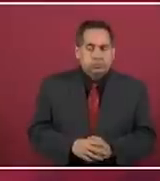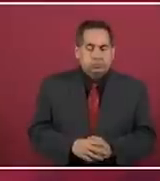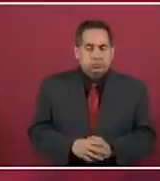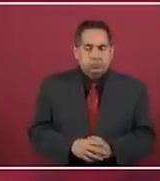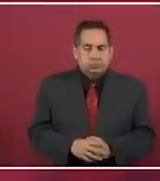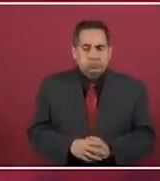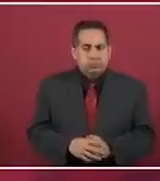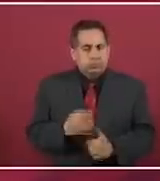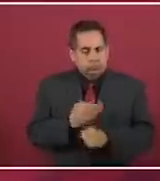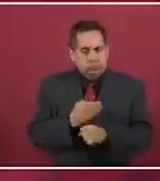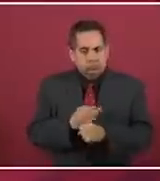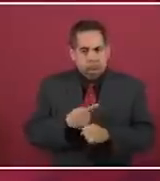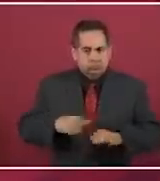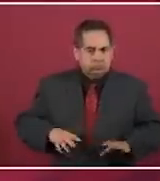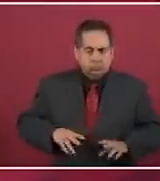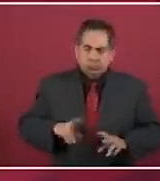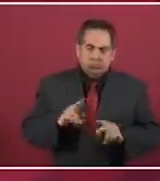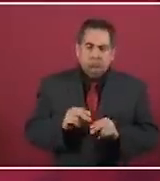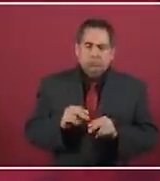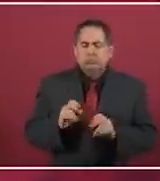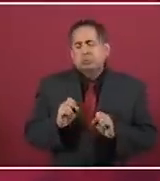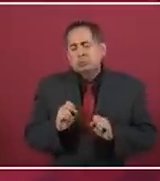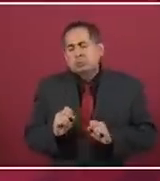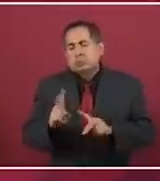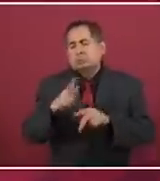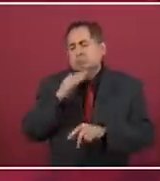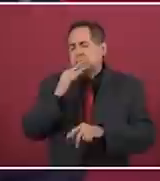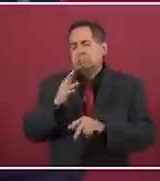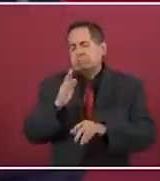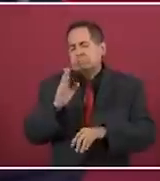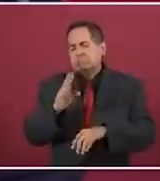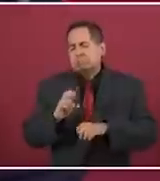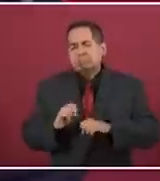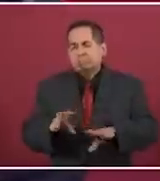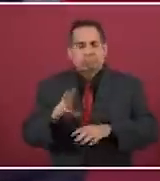actitud que tenemos de no tolerar la corrupción, la impunidad,